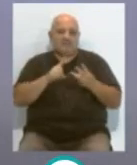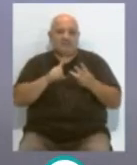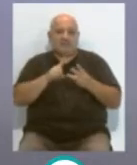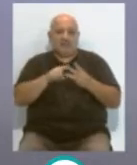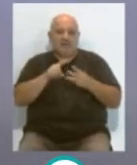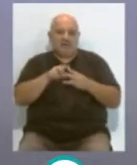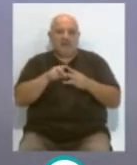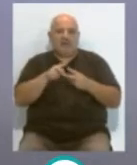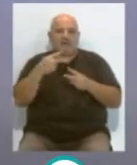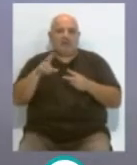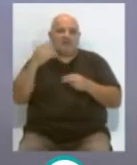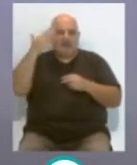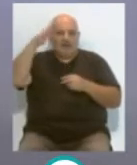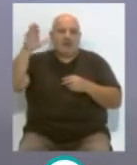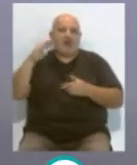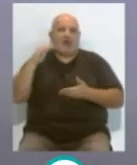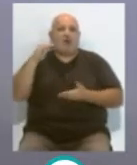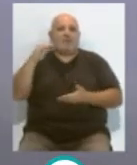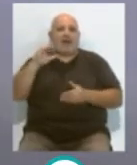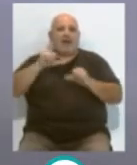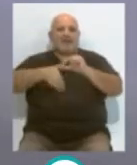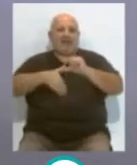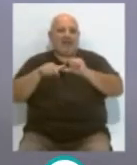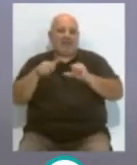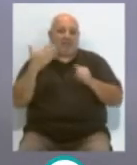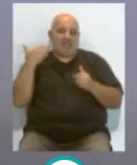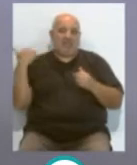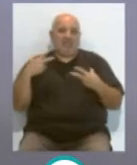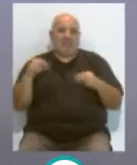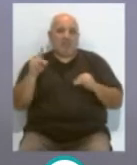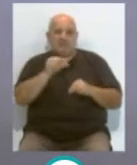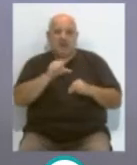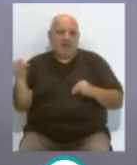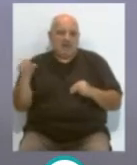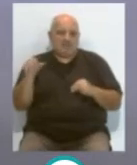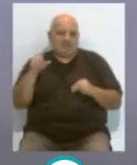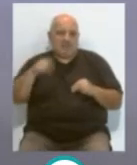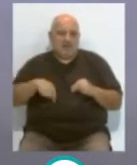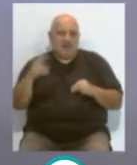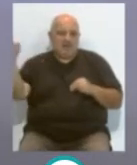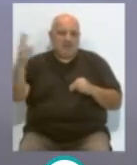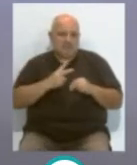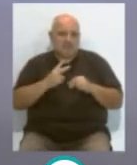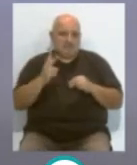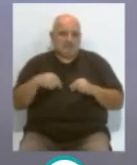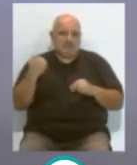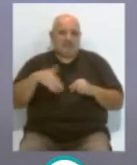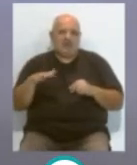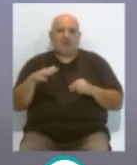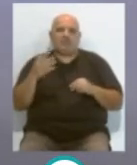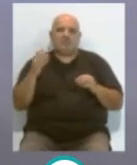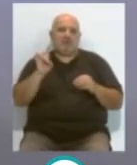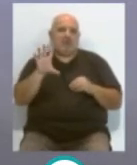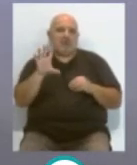paraguayo, han jugado la Copa América, con lo cual han terminado hace escasamente una semana, poquito más, y también tendrán